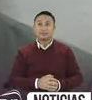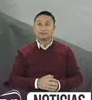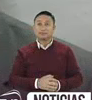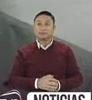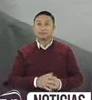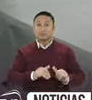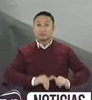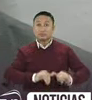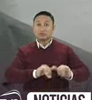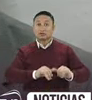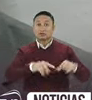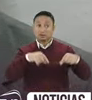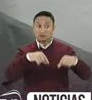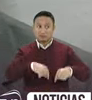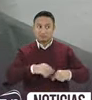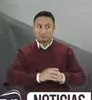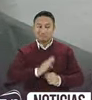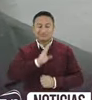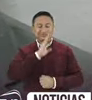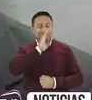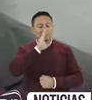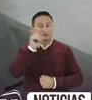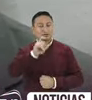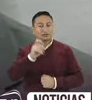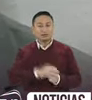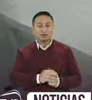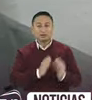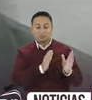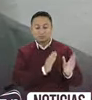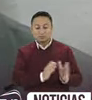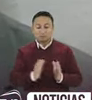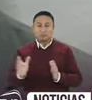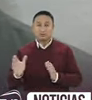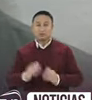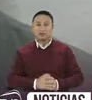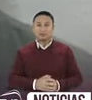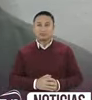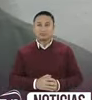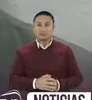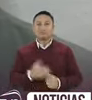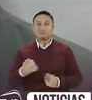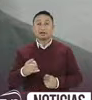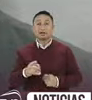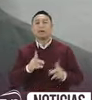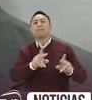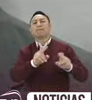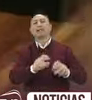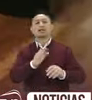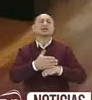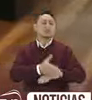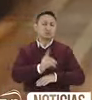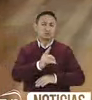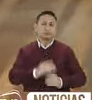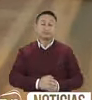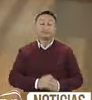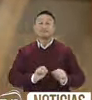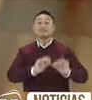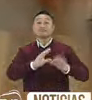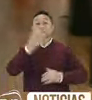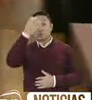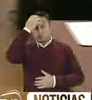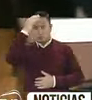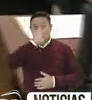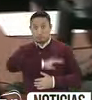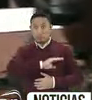para seguir esto siempre uno tiene que saberse organizar. No debe haber pretextos para después. La Secretaría de Educación